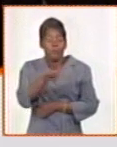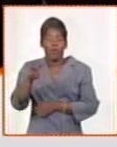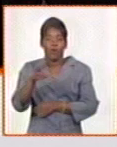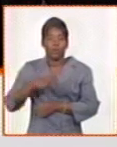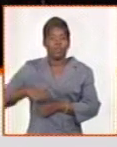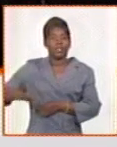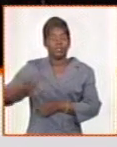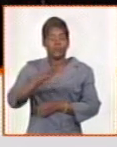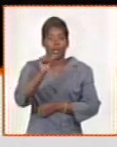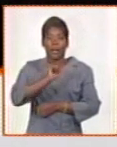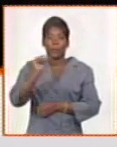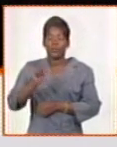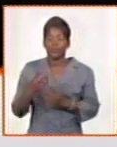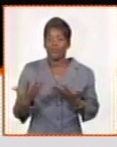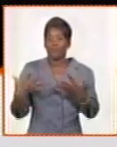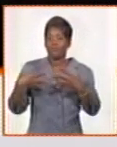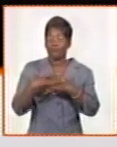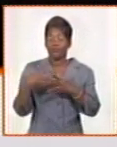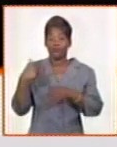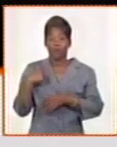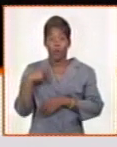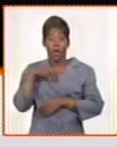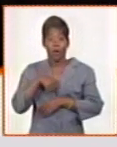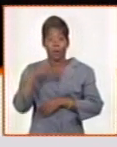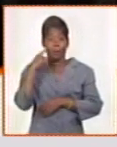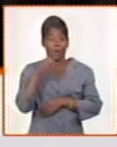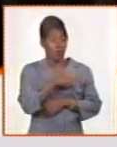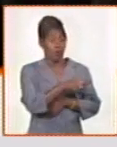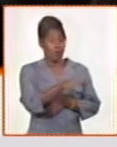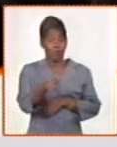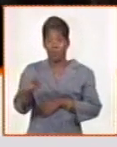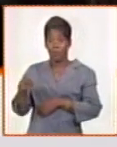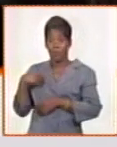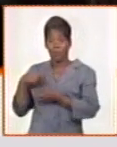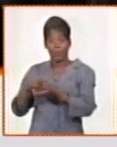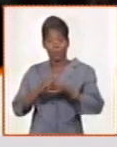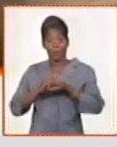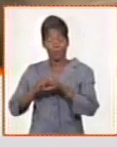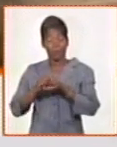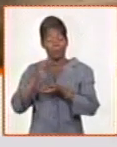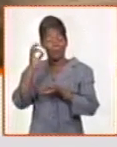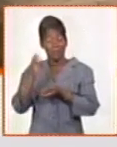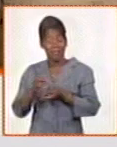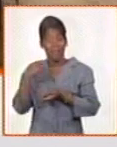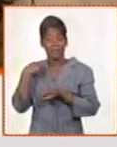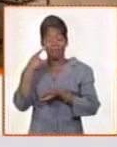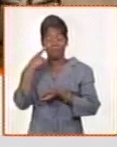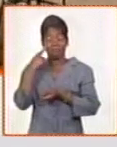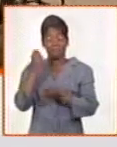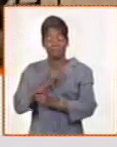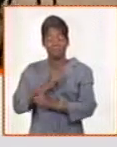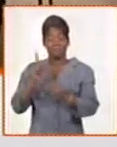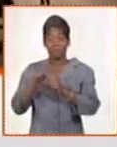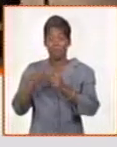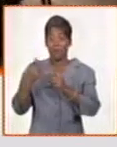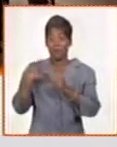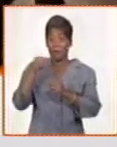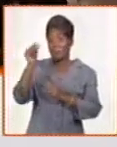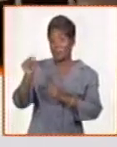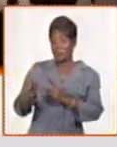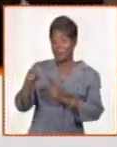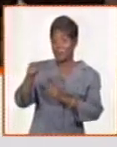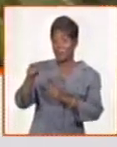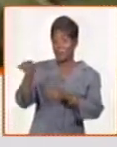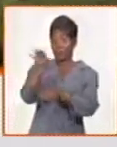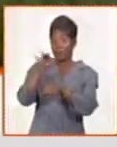estos camaradas míos aquí, a Tin Cremata, que lo considero un eterno niño, nunca dejo de verlo como distante de sus propios actores,